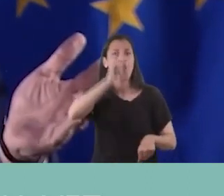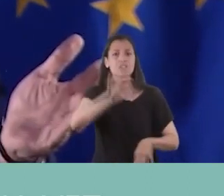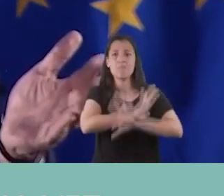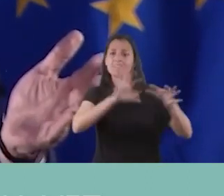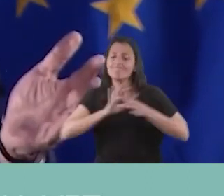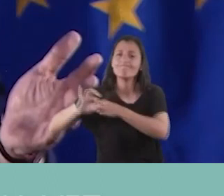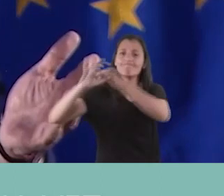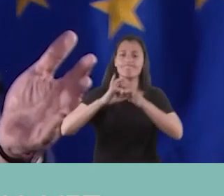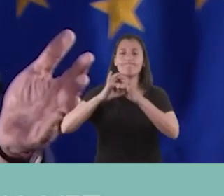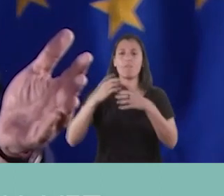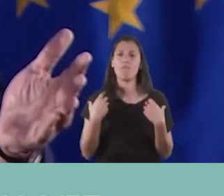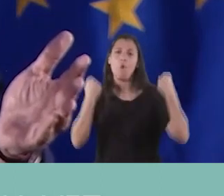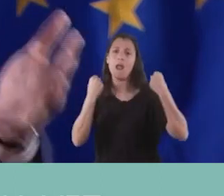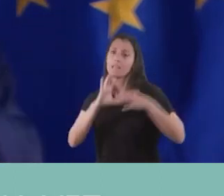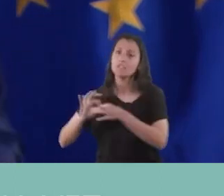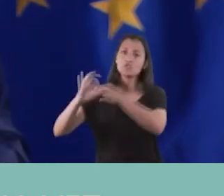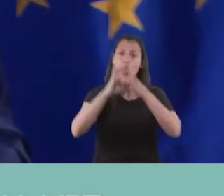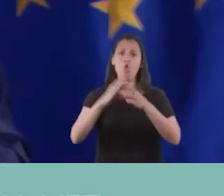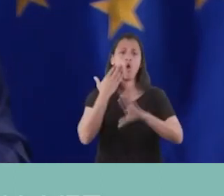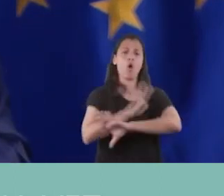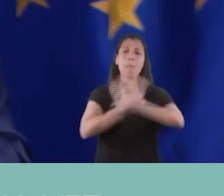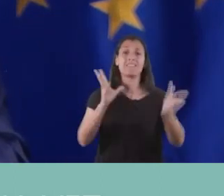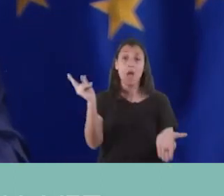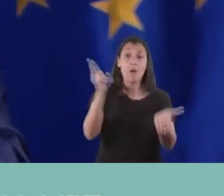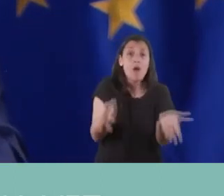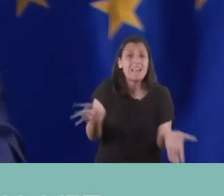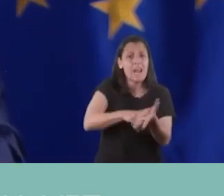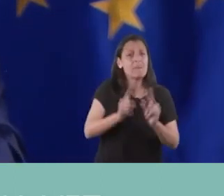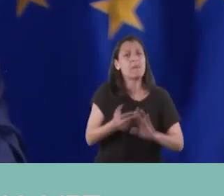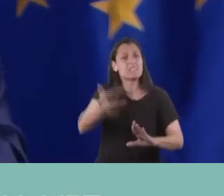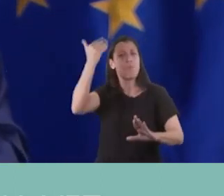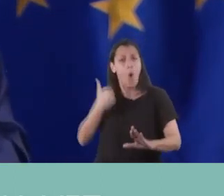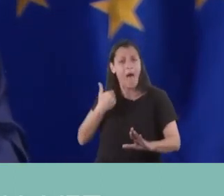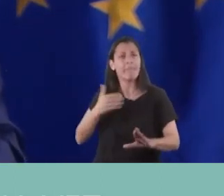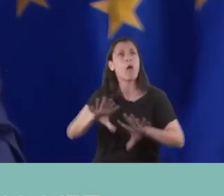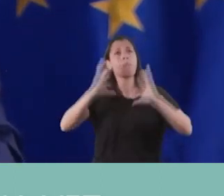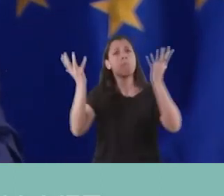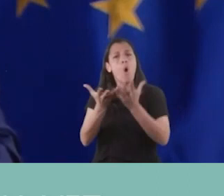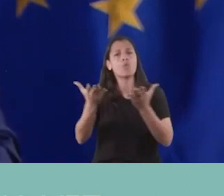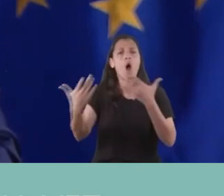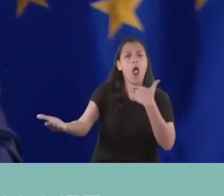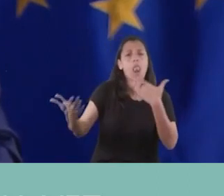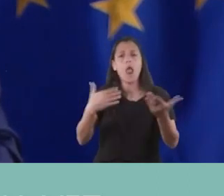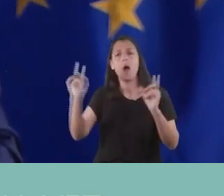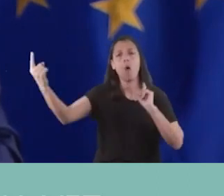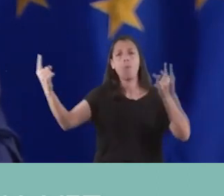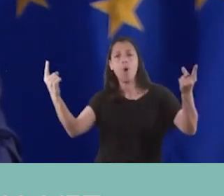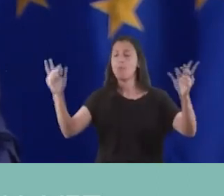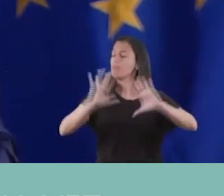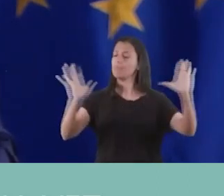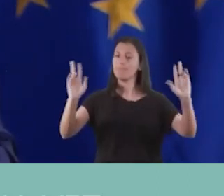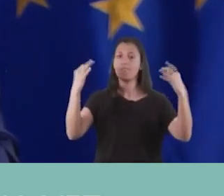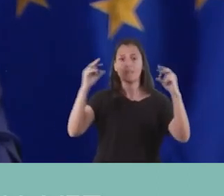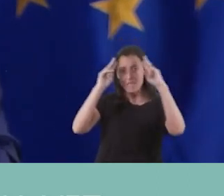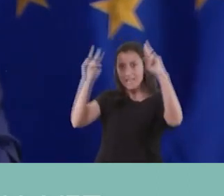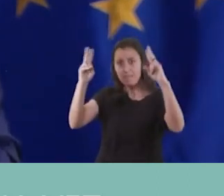unamos fuerzas y no caigamos otra vez en los mundos de discursos únicos. Respetemos